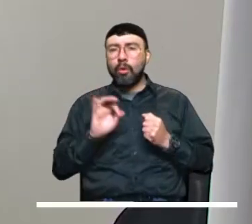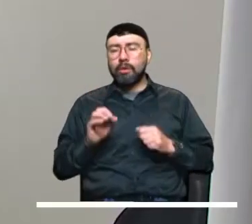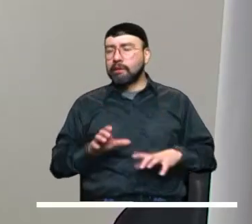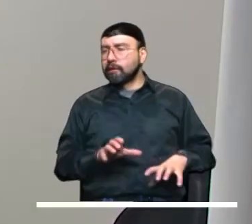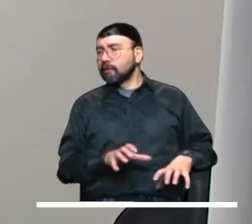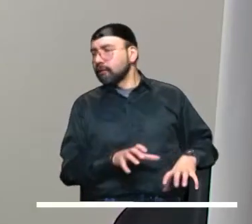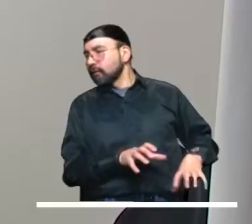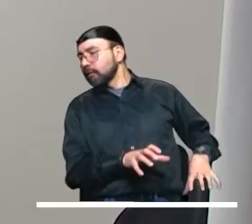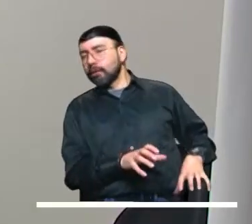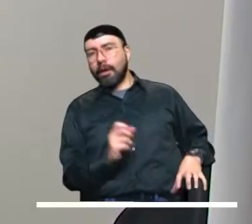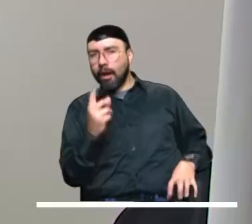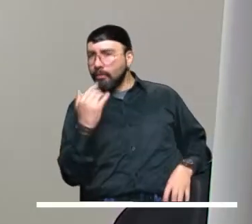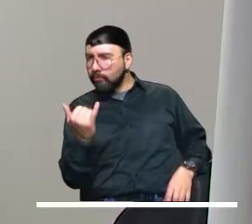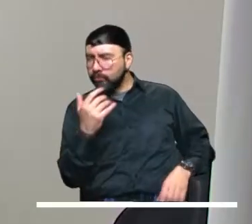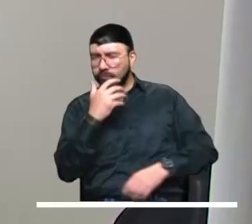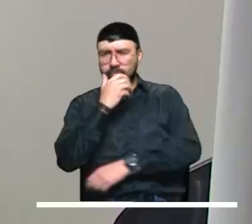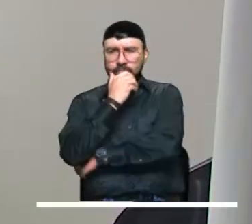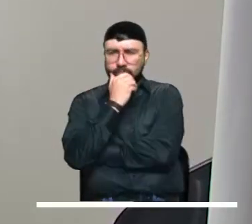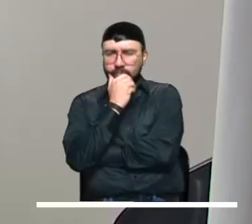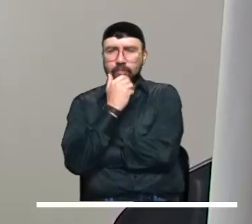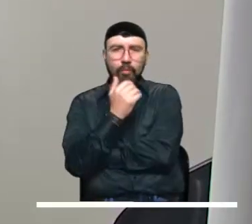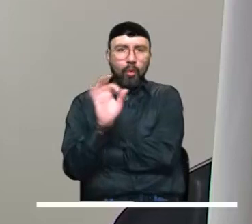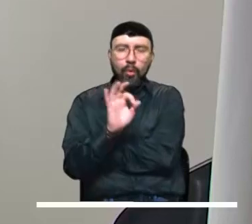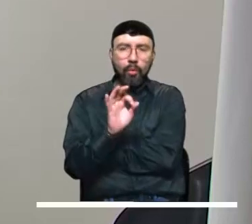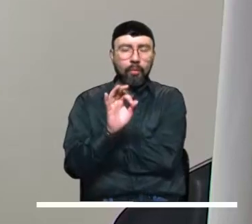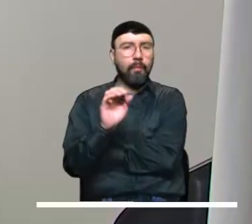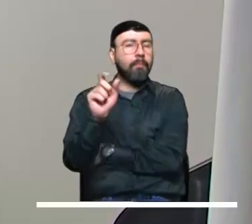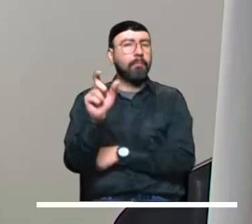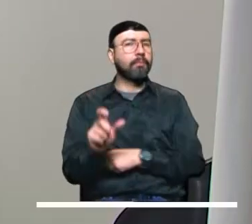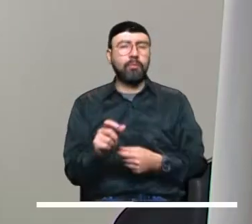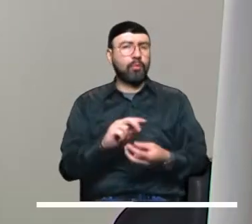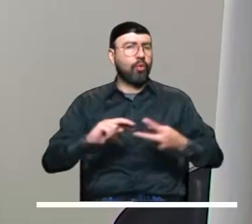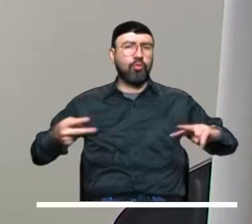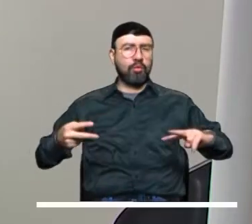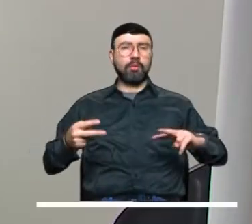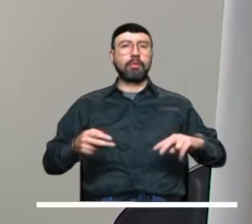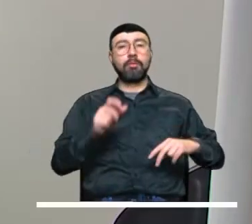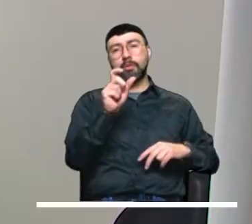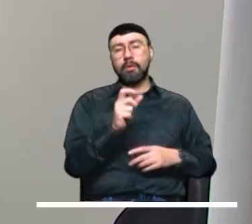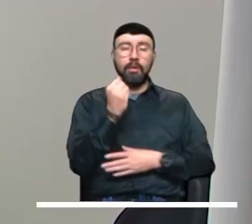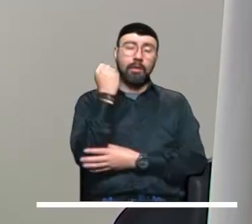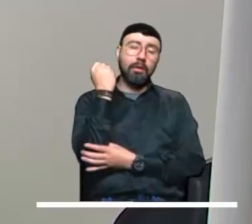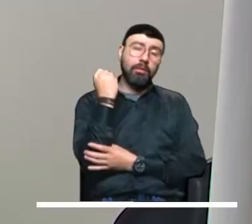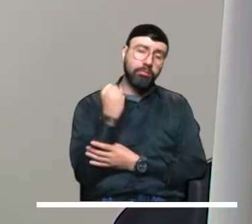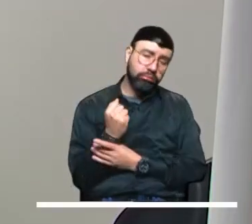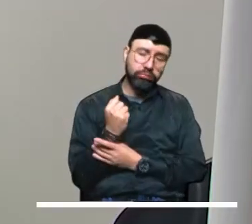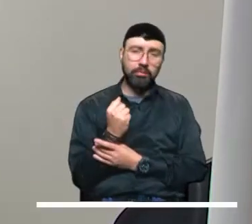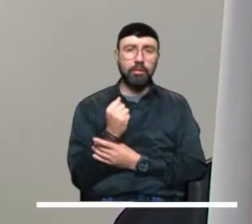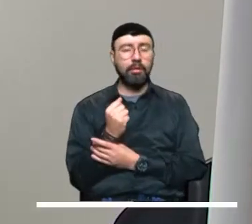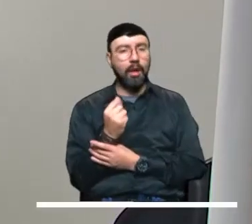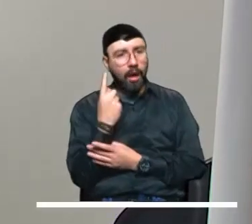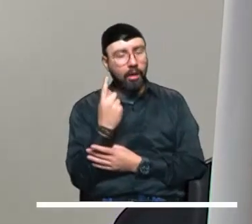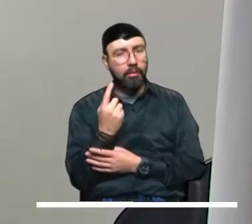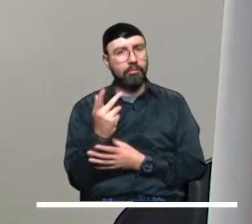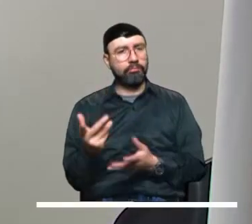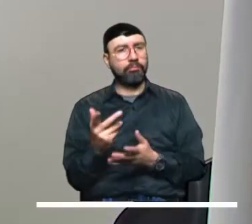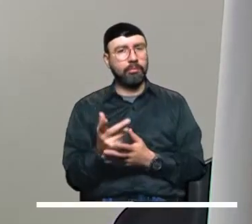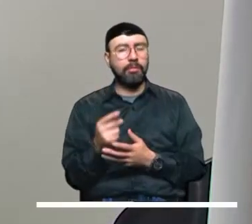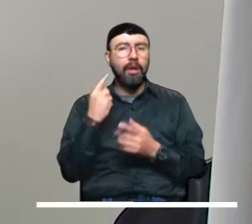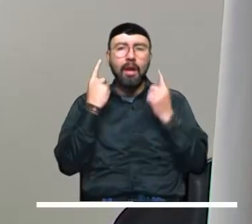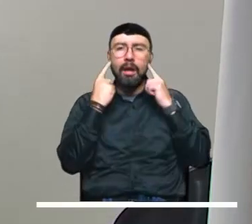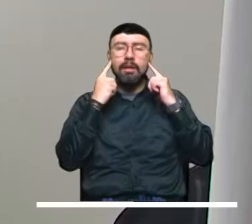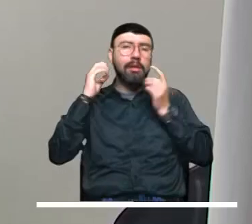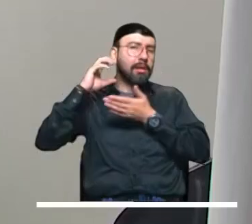epilepsia, o todo lo contrario, con desaliento o algo, y hay veces que uno retira